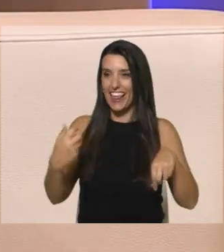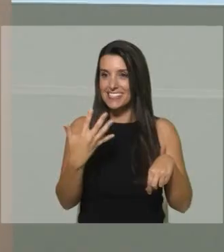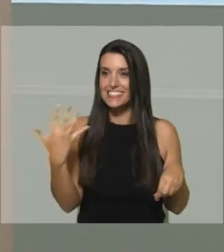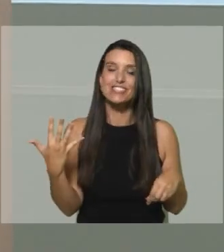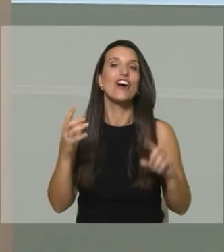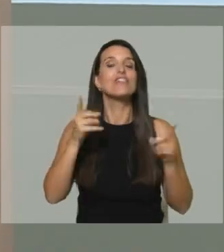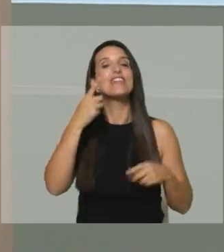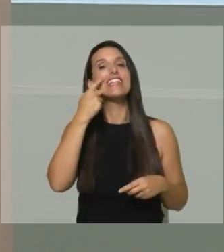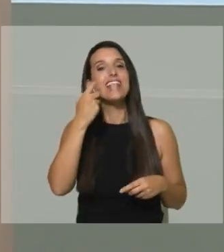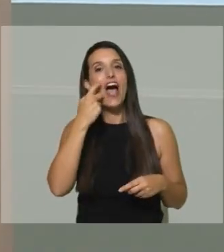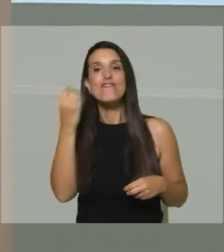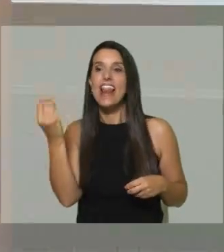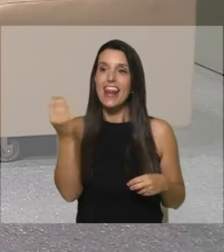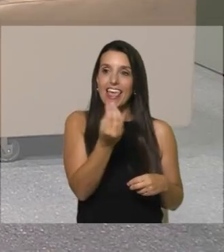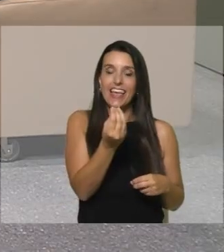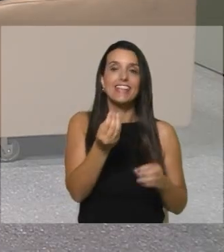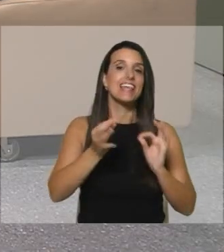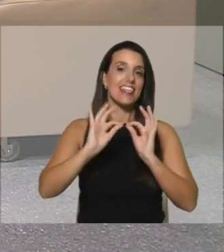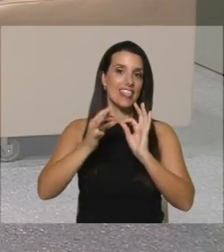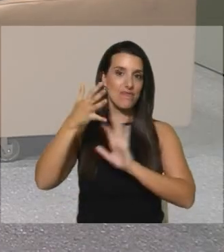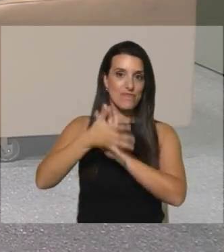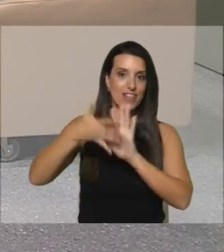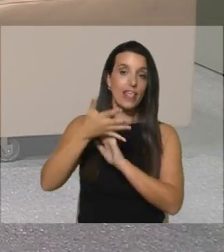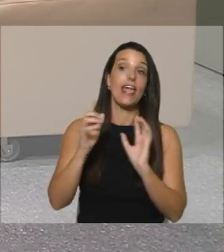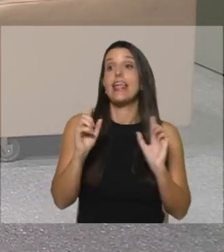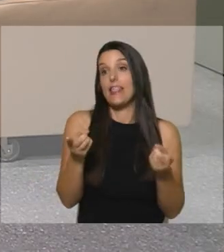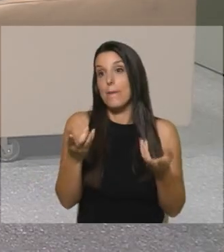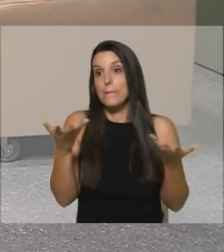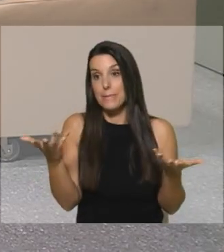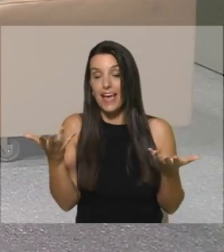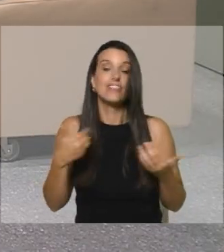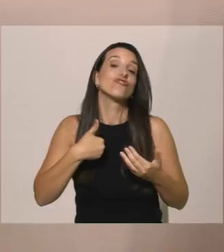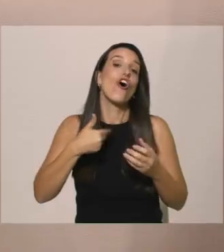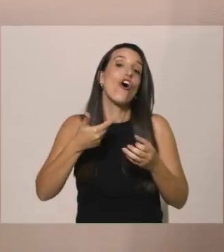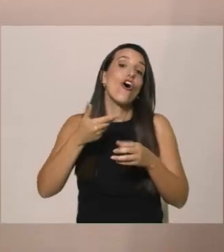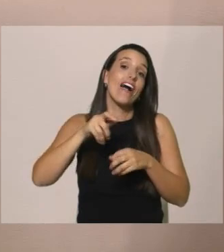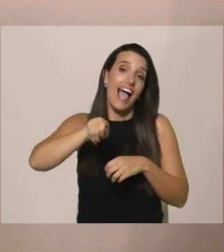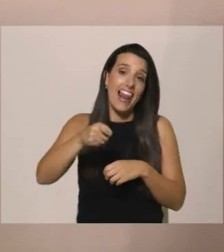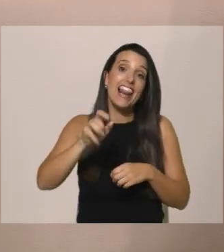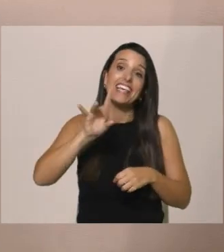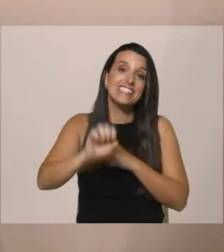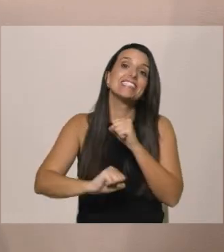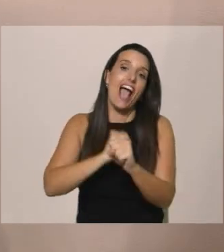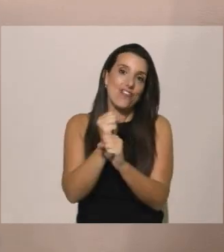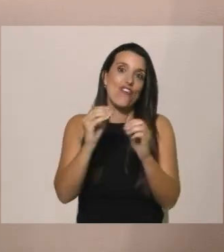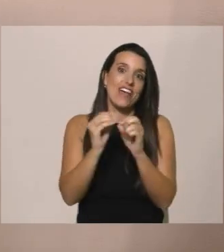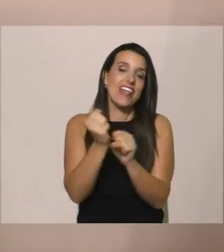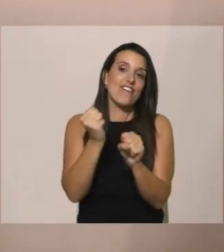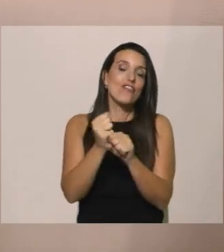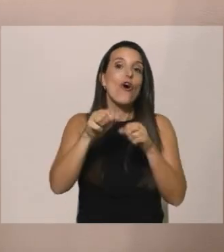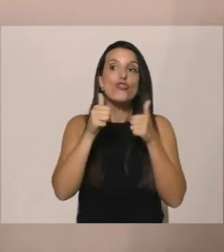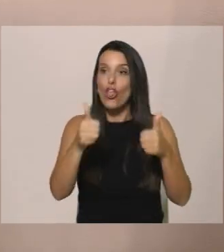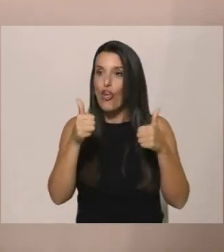y a Isabel Pastor, que es intérprete, que también fui del canal 15 años. Compañera del canal. ¿Cómo andan? ¿Todo